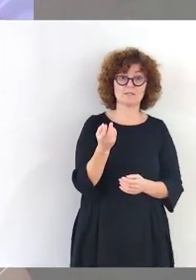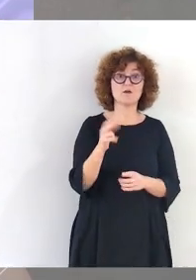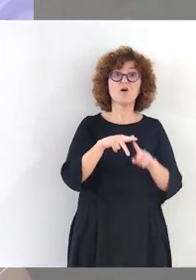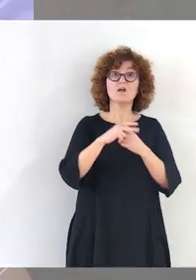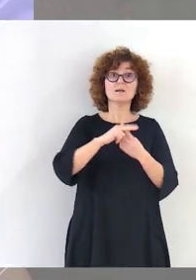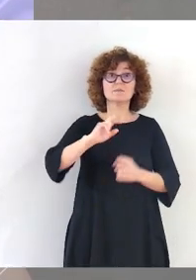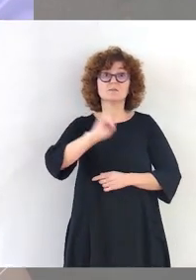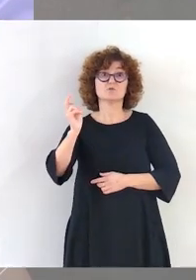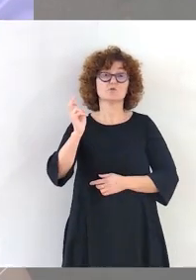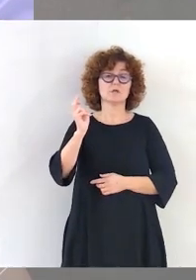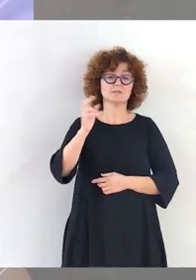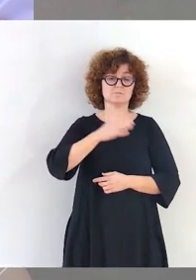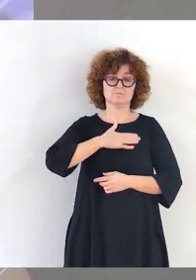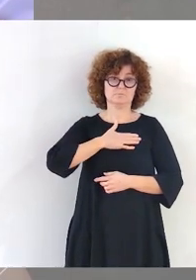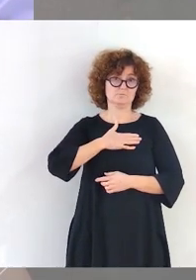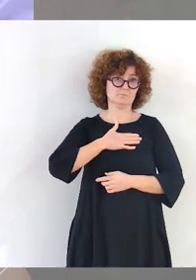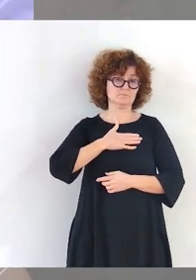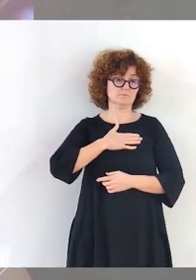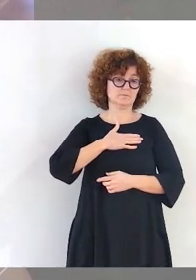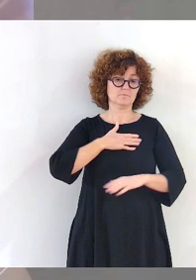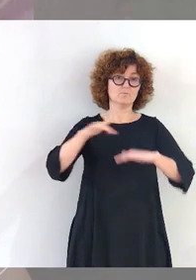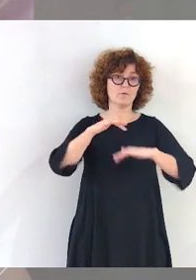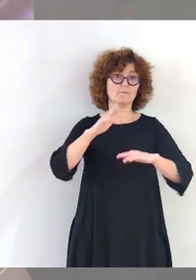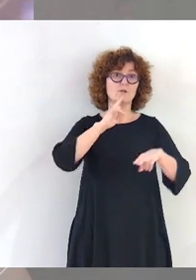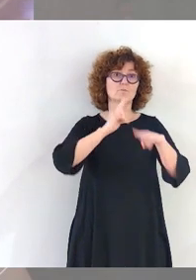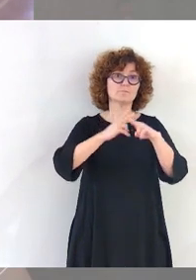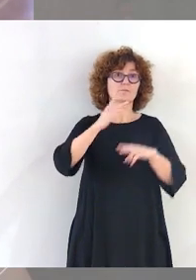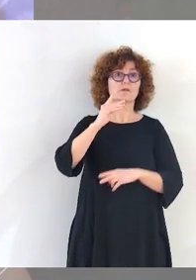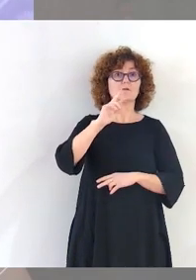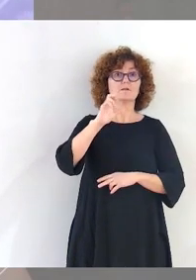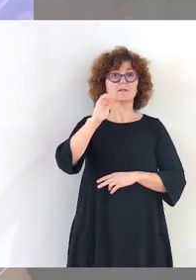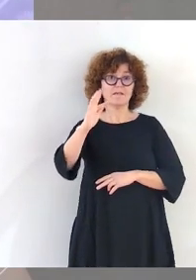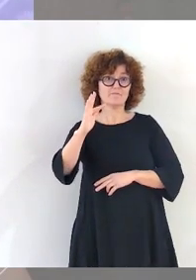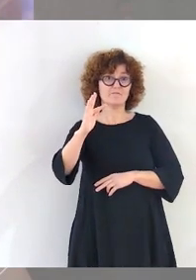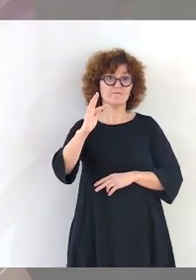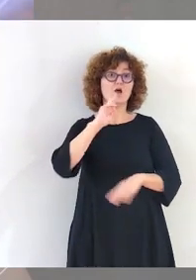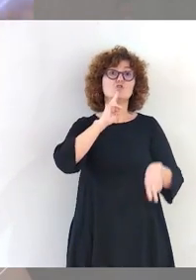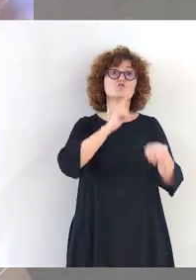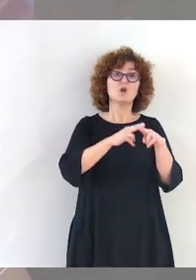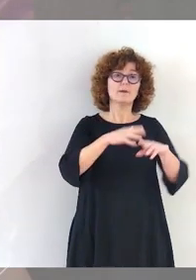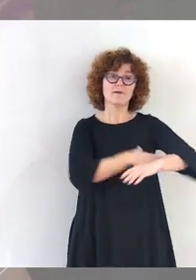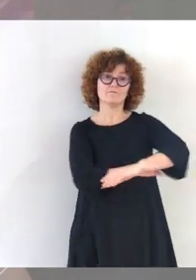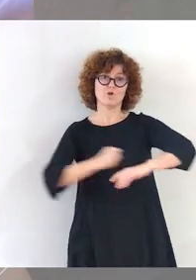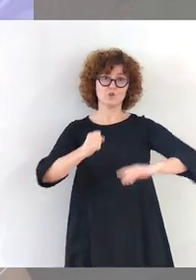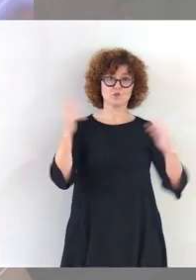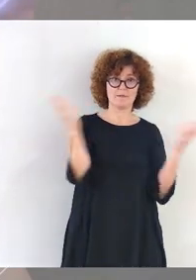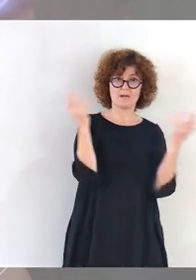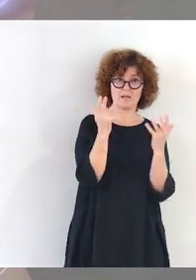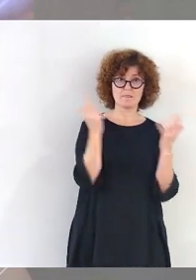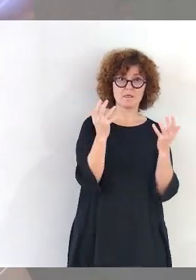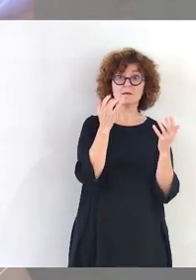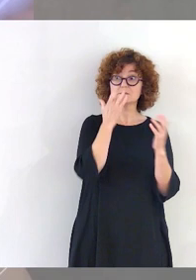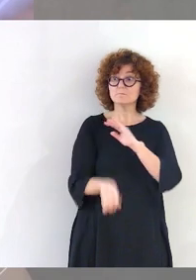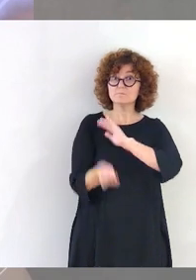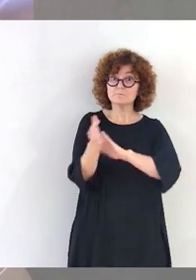ejemplo también desde el movimiento que son nuestros lo que llamamos el dref que son nuestros fondos de emergencia que son muy ágiles que son que enseguida cuando